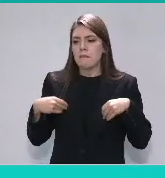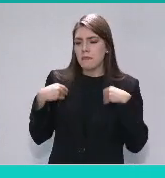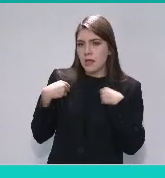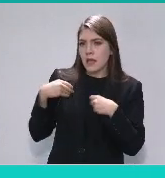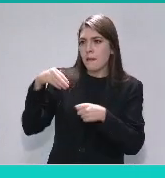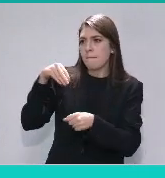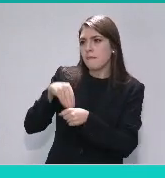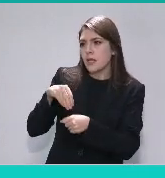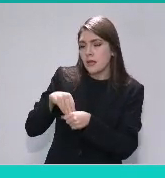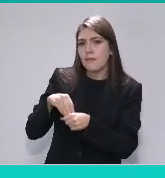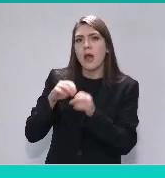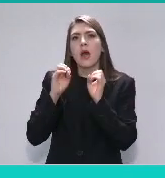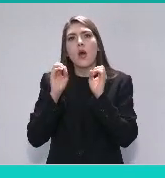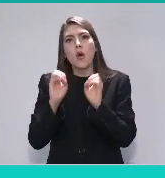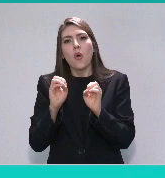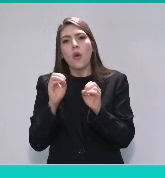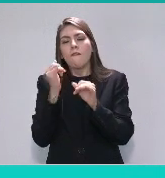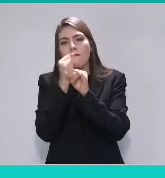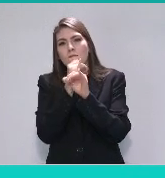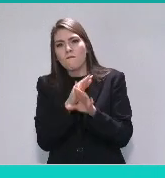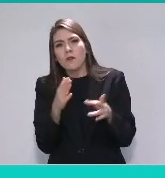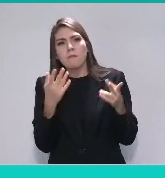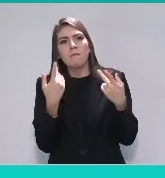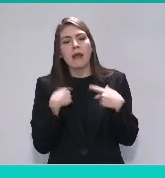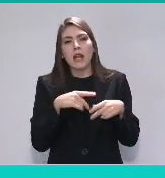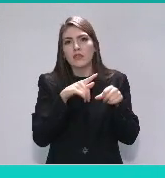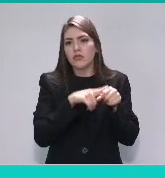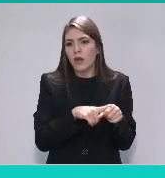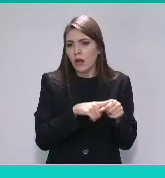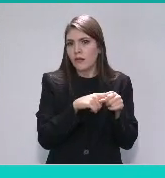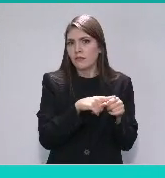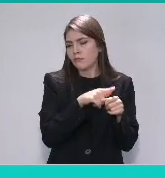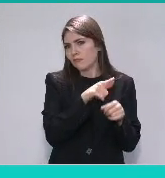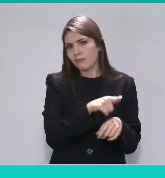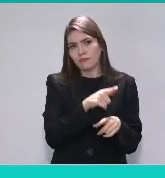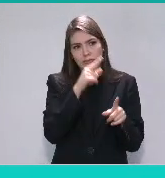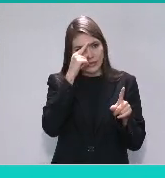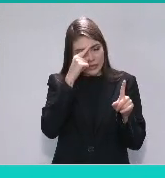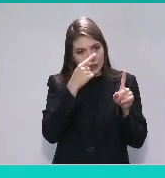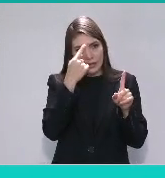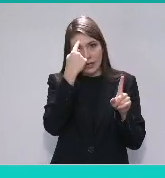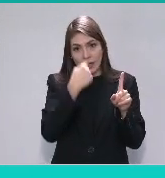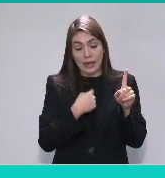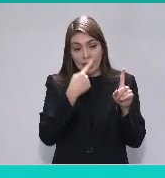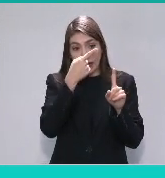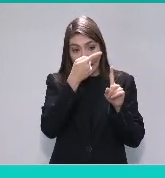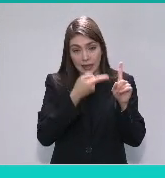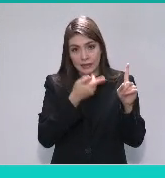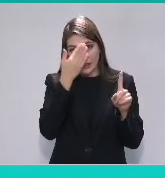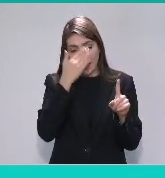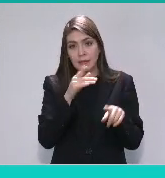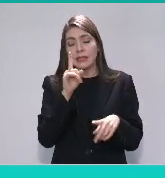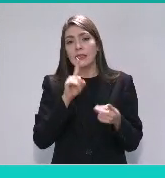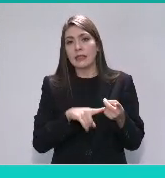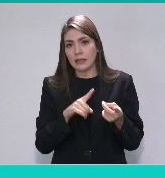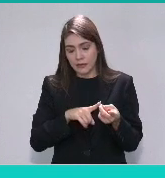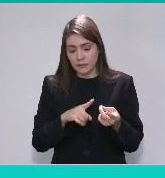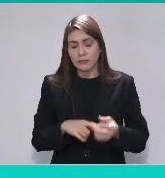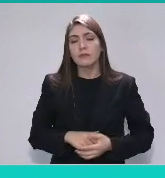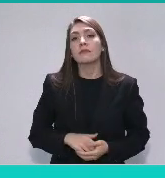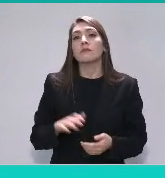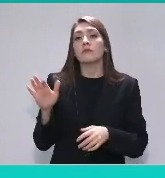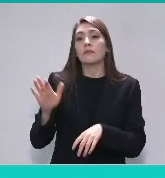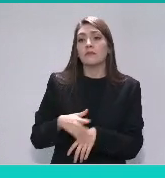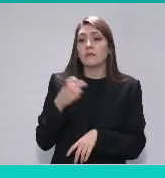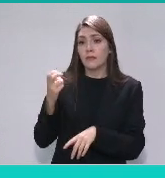persona física identificada o identificando en el caso ese considerarse que un comprobante con